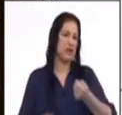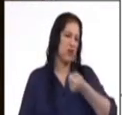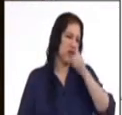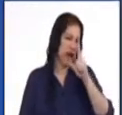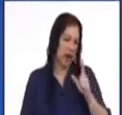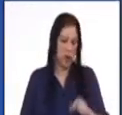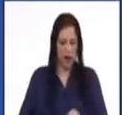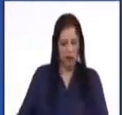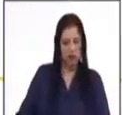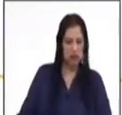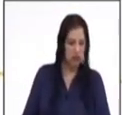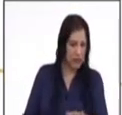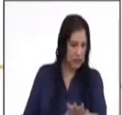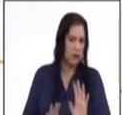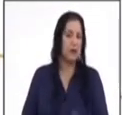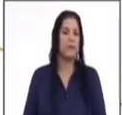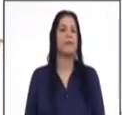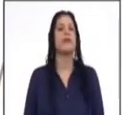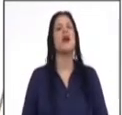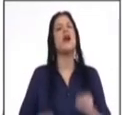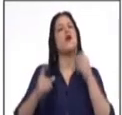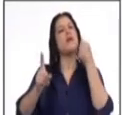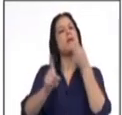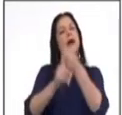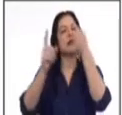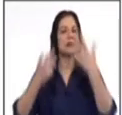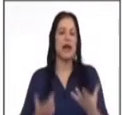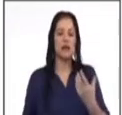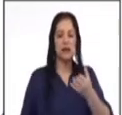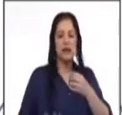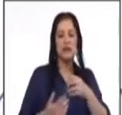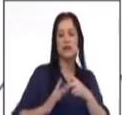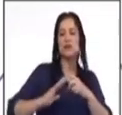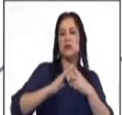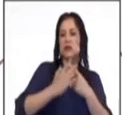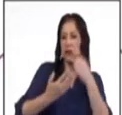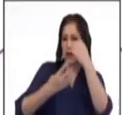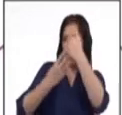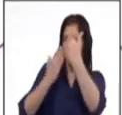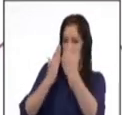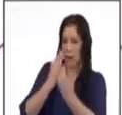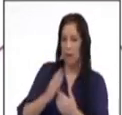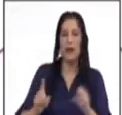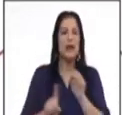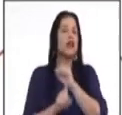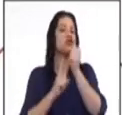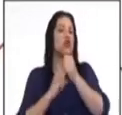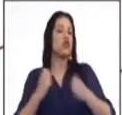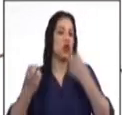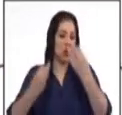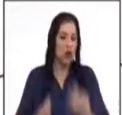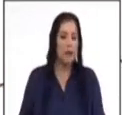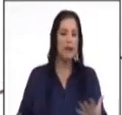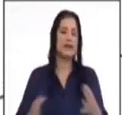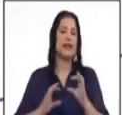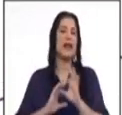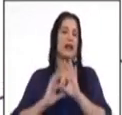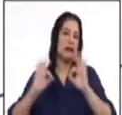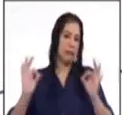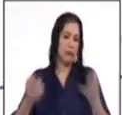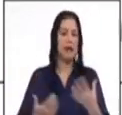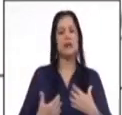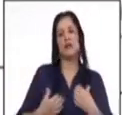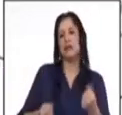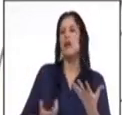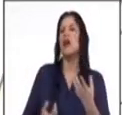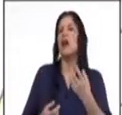y al desagüe. ¿Cómo impactaron las condiciones socioeconómicas en la seguridad sanitaria de la población durante la epidemia